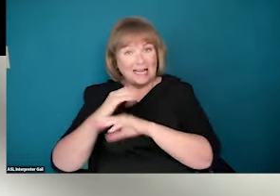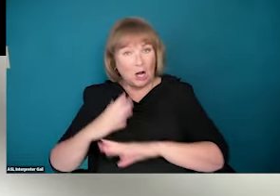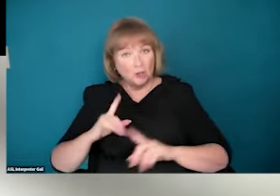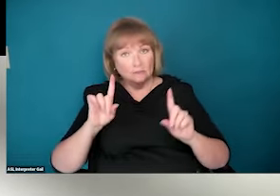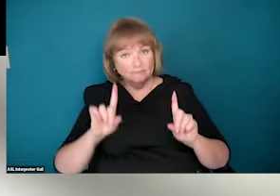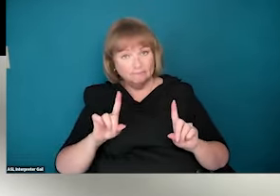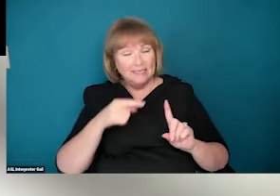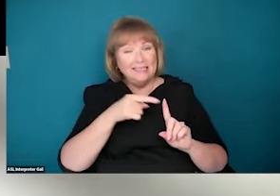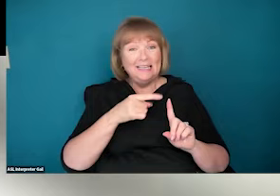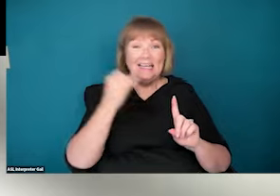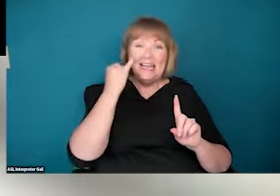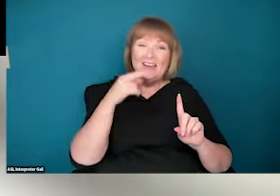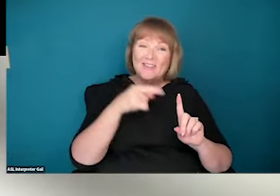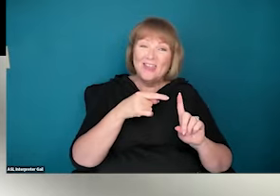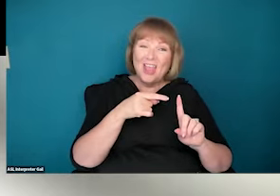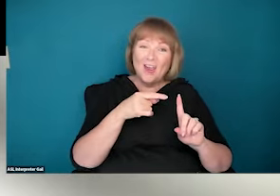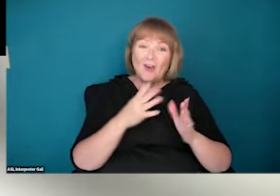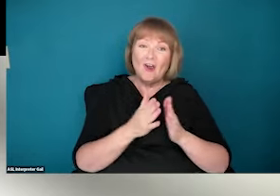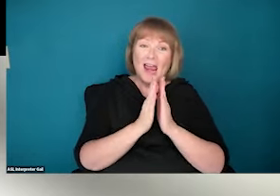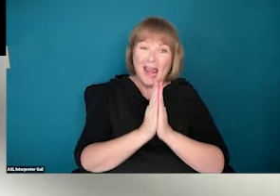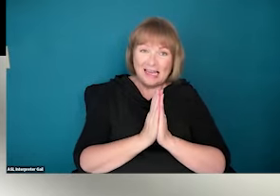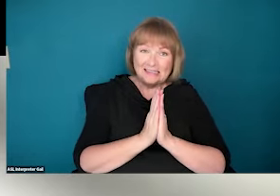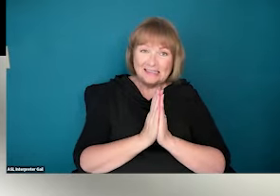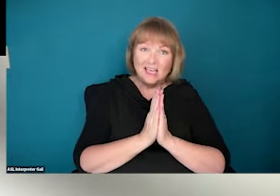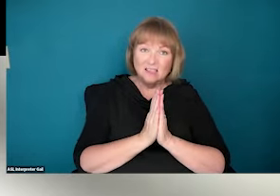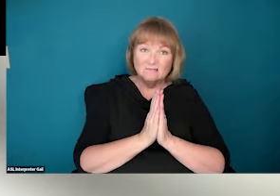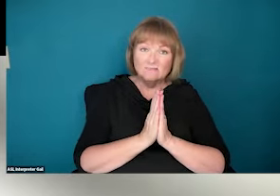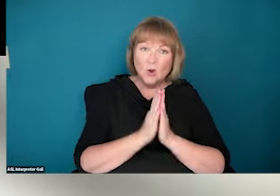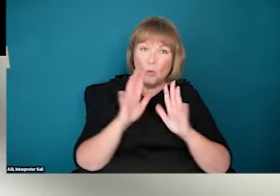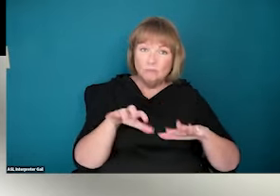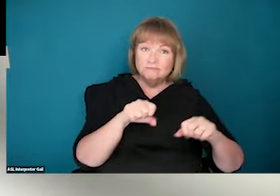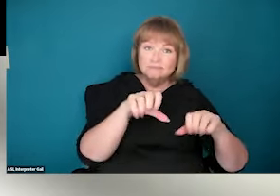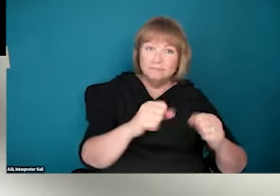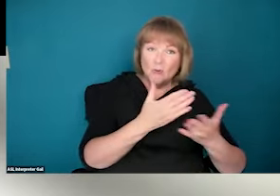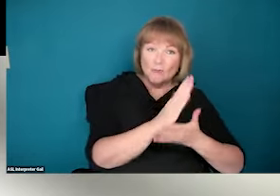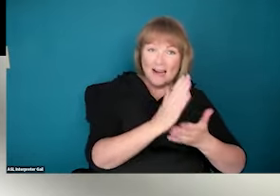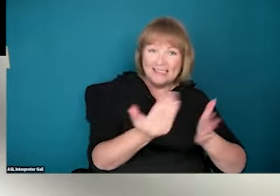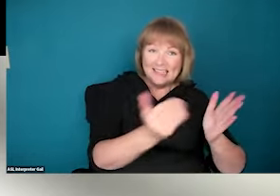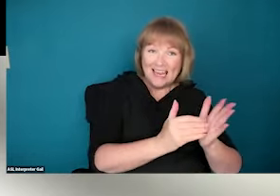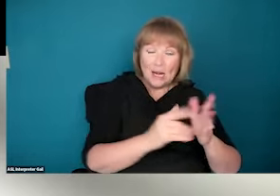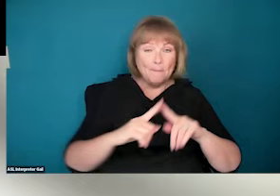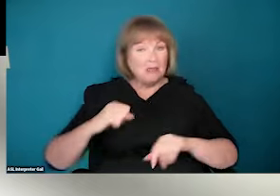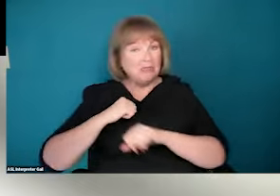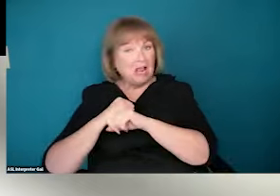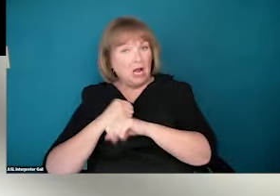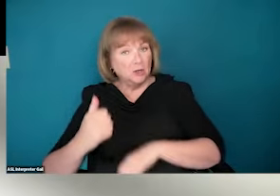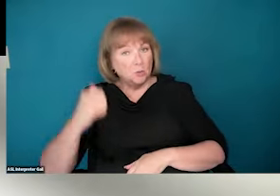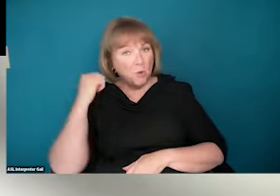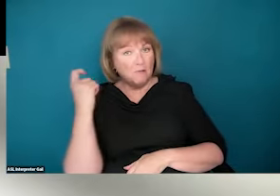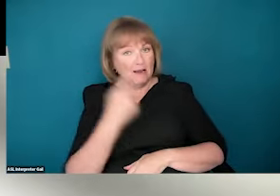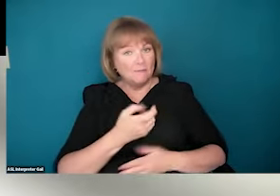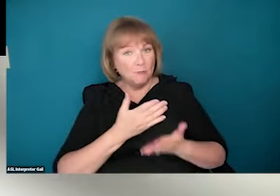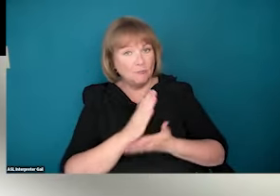bajo custodia está preguntando. Pero sus derechos, que está preguntando por sus